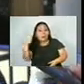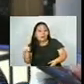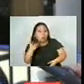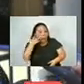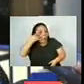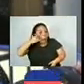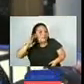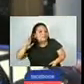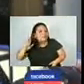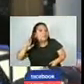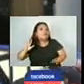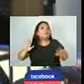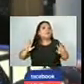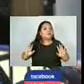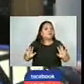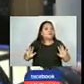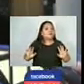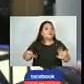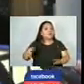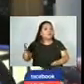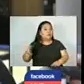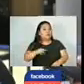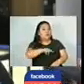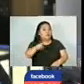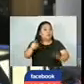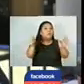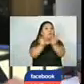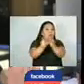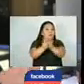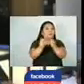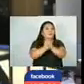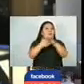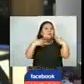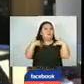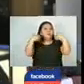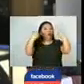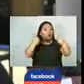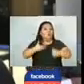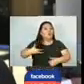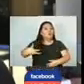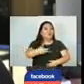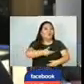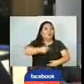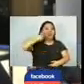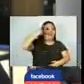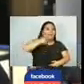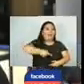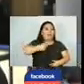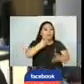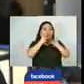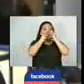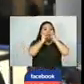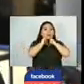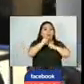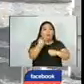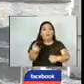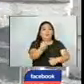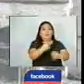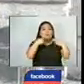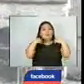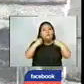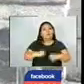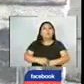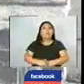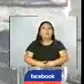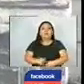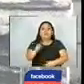población. Por eso es que amerita, está afectando a la salud y por constitución tenemos que reservar y proteger la salud de la población.